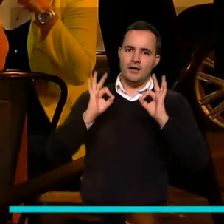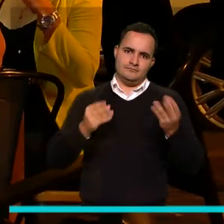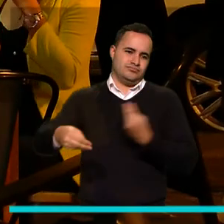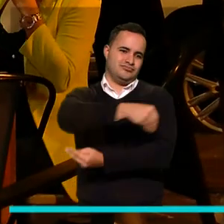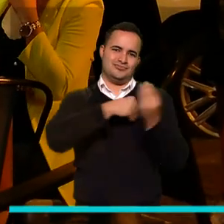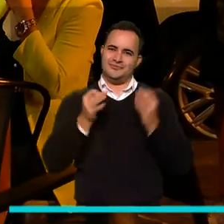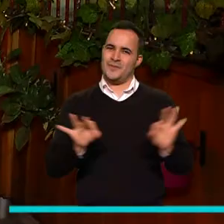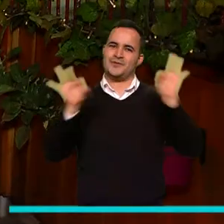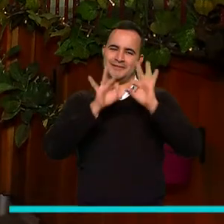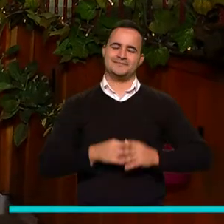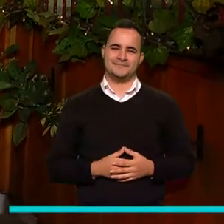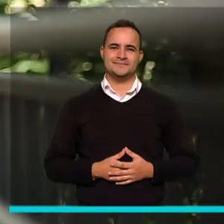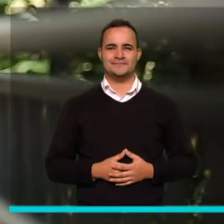ciudad.